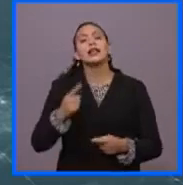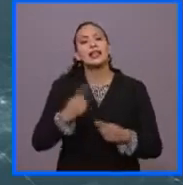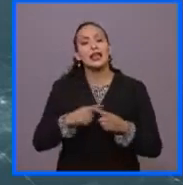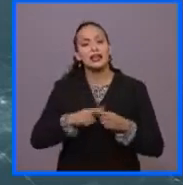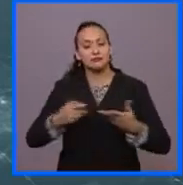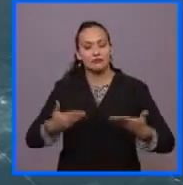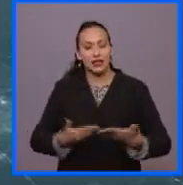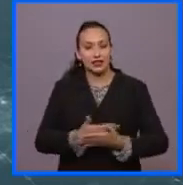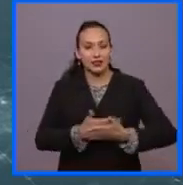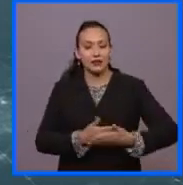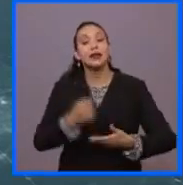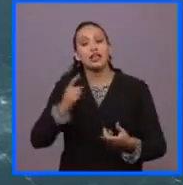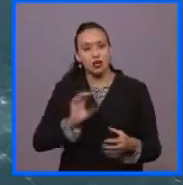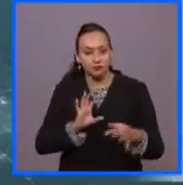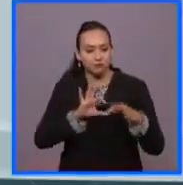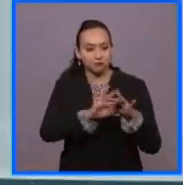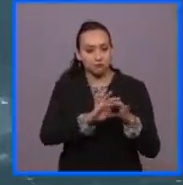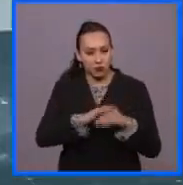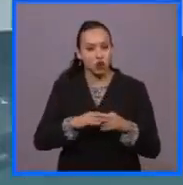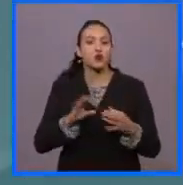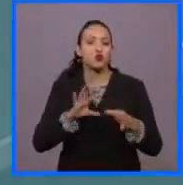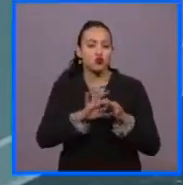procreacional, determinó la primera sala.